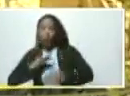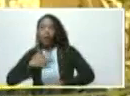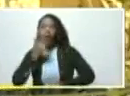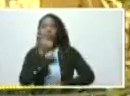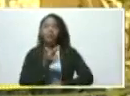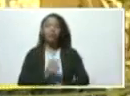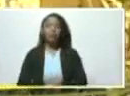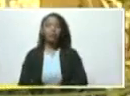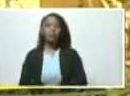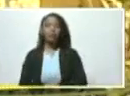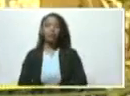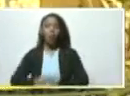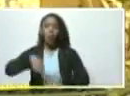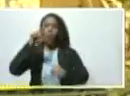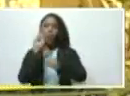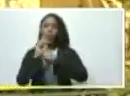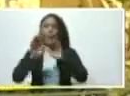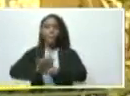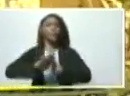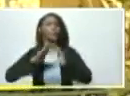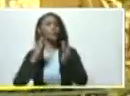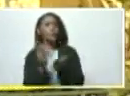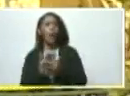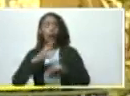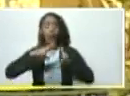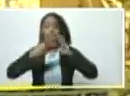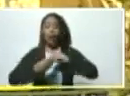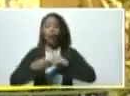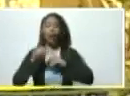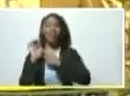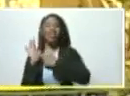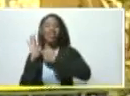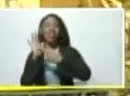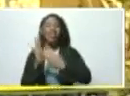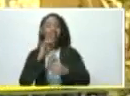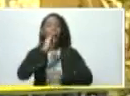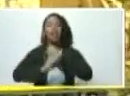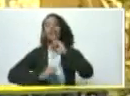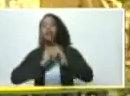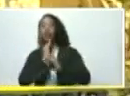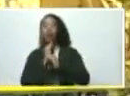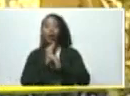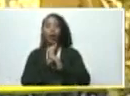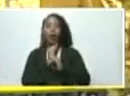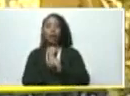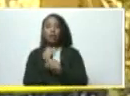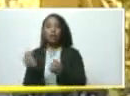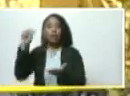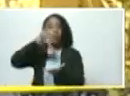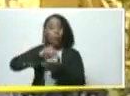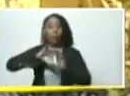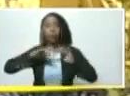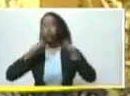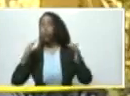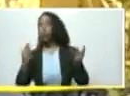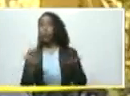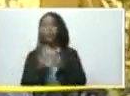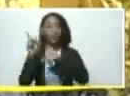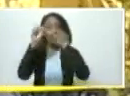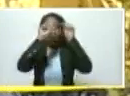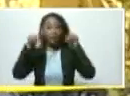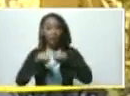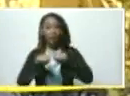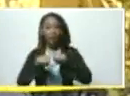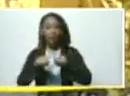es única en el mundo. Creo que el CLAC es una referencia internacional, Y en medio de la pandemia, bueno, ese sistema de llevar